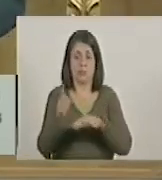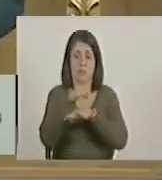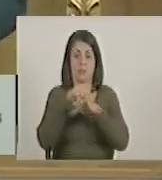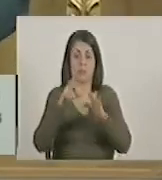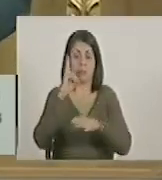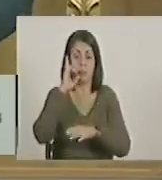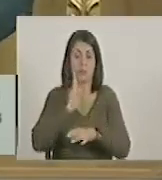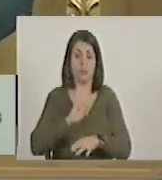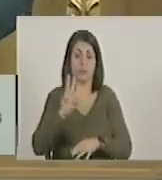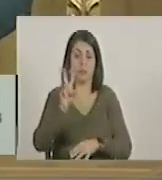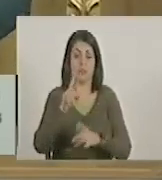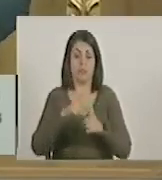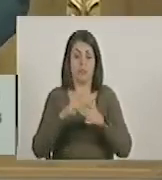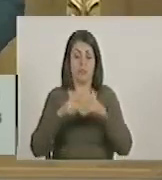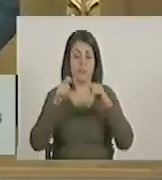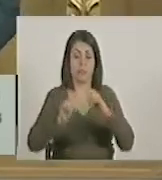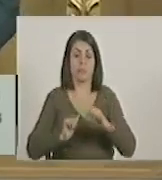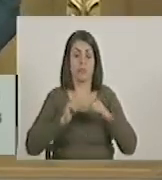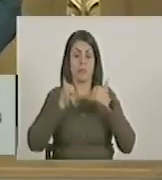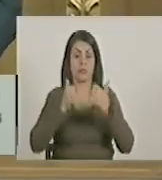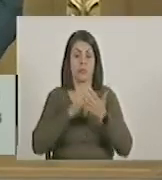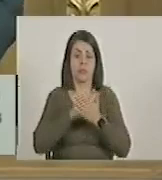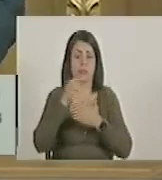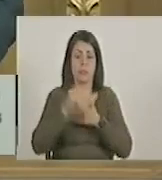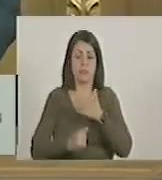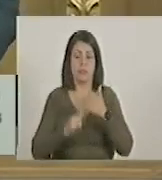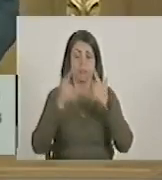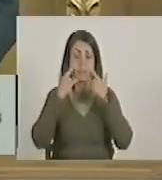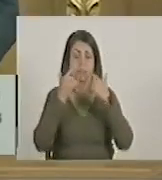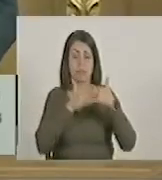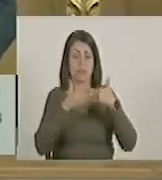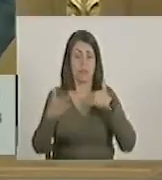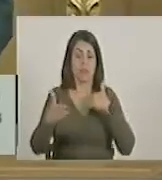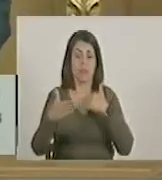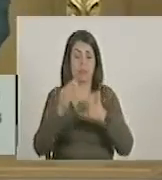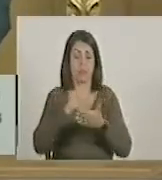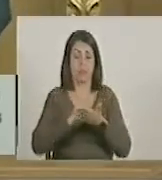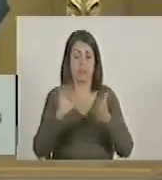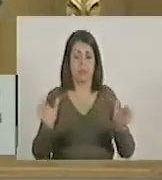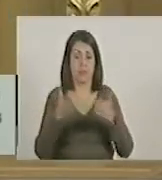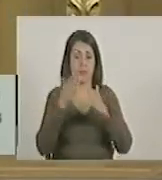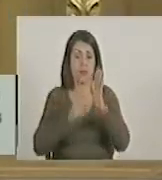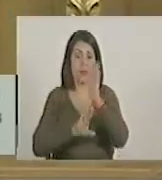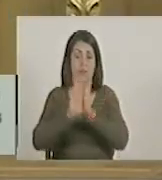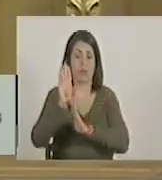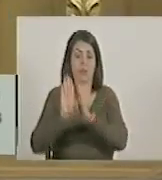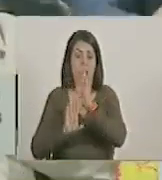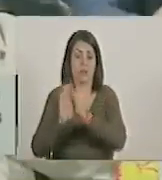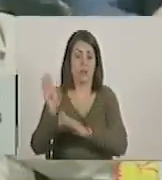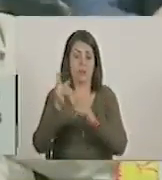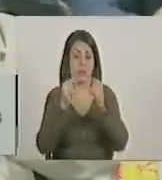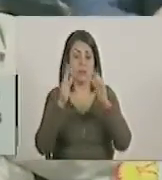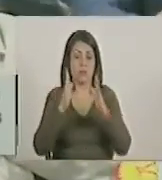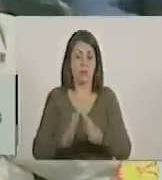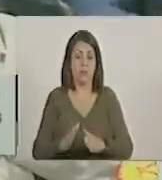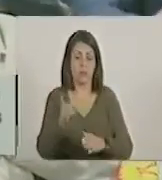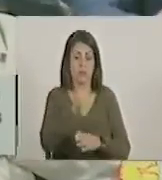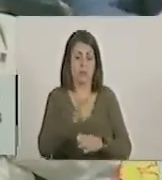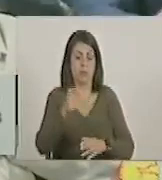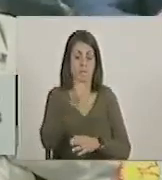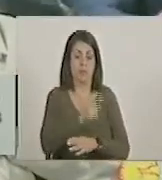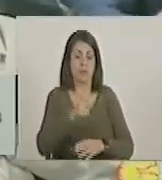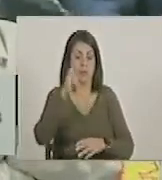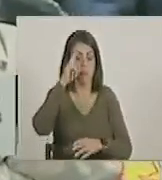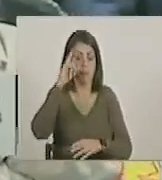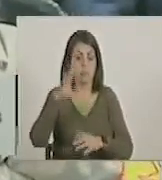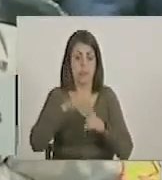gobierno bolivariano al iniciar este nuevo periodo de reimpulso del desarrollo económico, de búsqueda del sueño